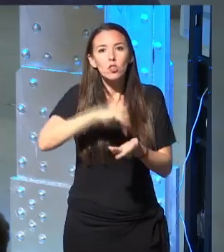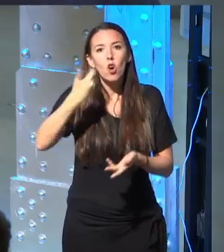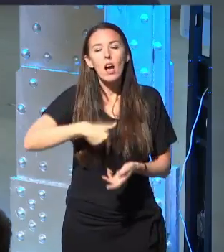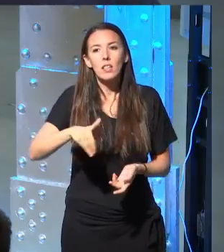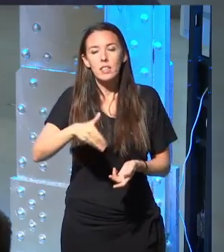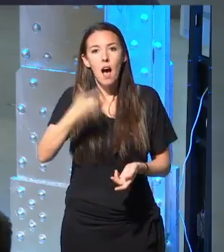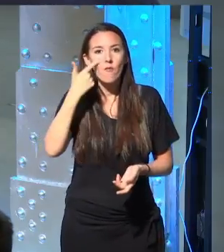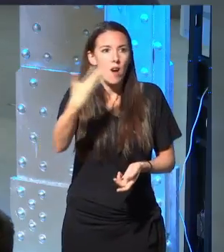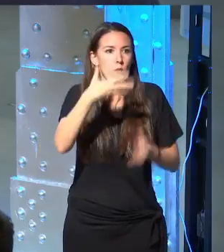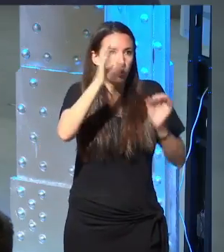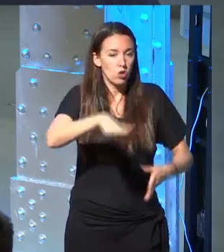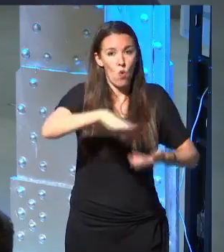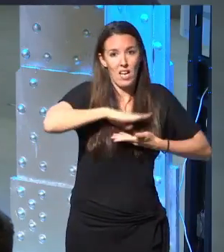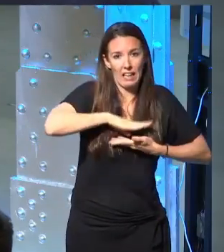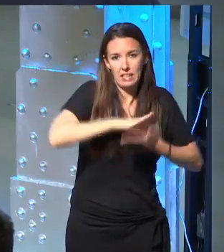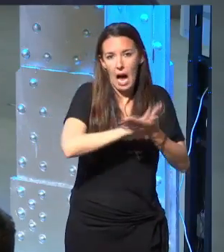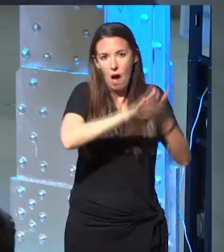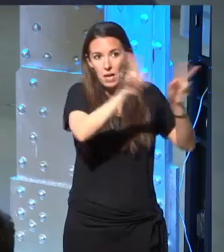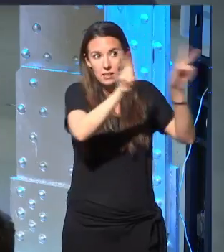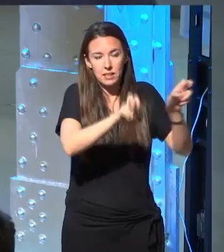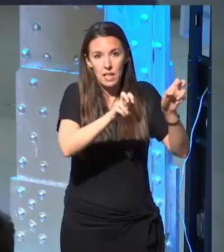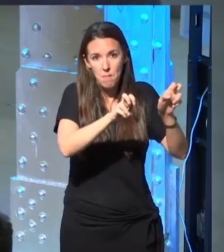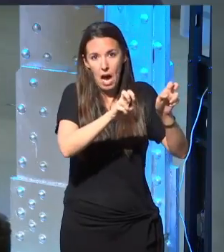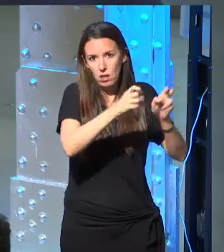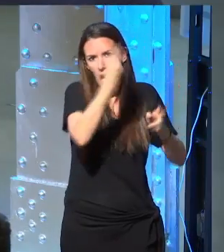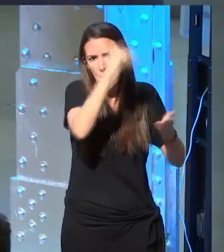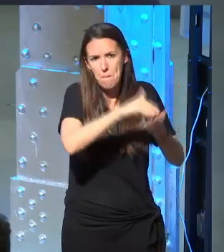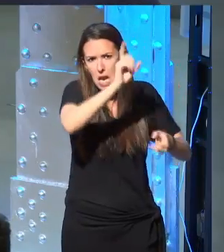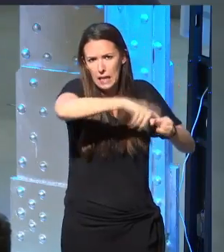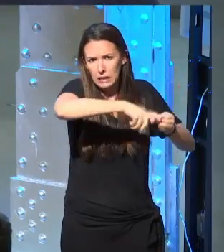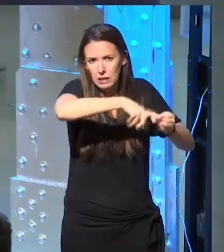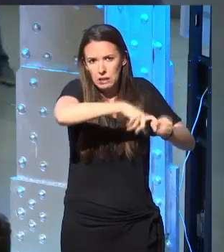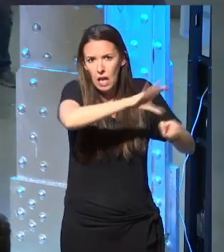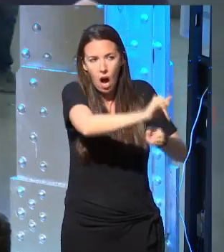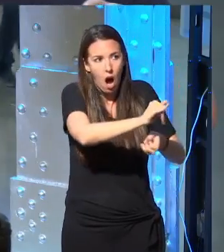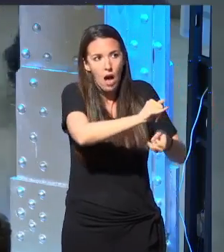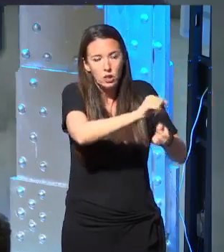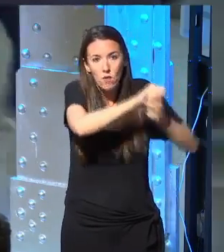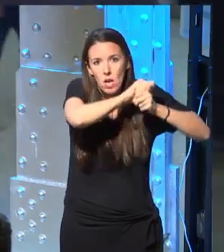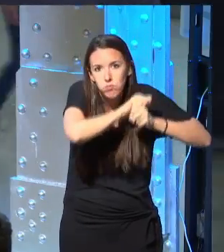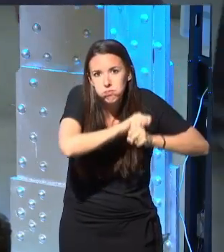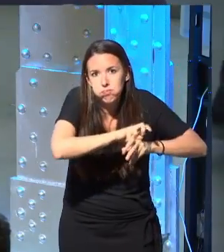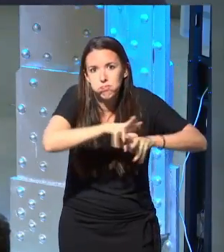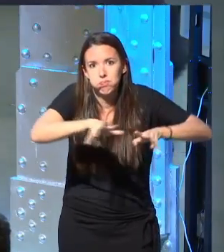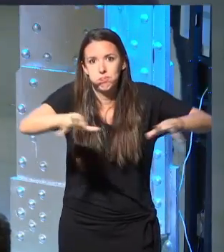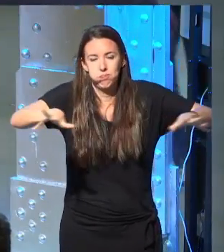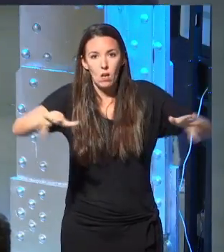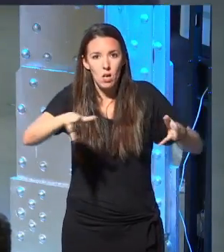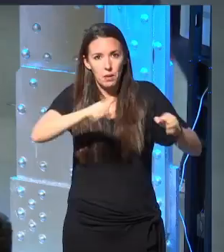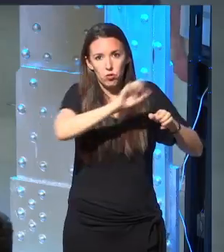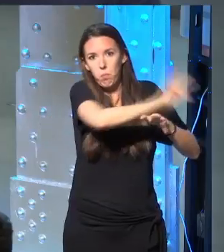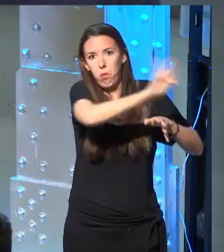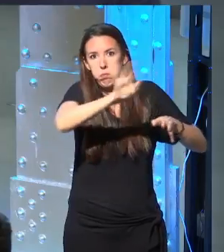ya famosos tipo de Casillas que hablan de ello y tienen millones de seguidores, pero yo creo que al mismo tiempo también esto es una bola que fue creciendo de forma